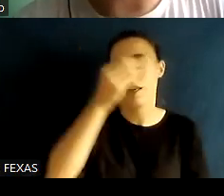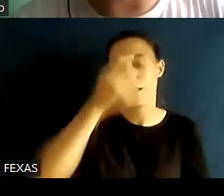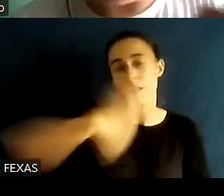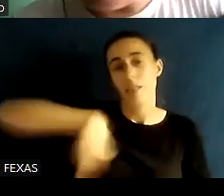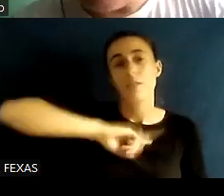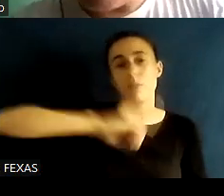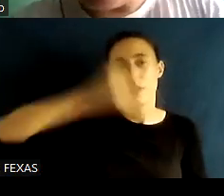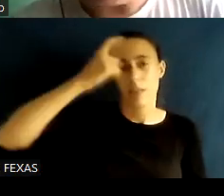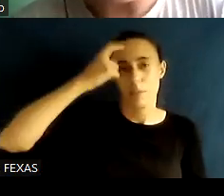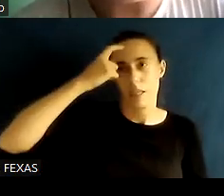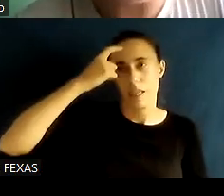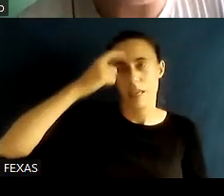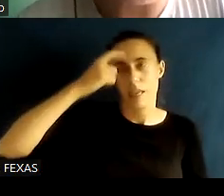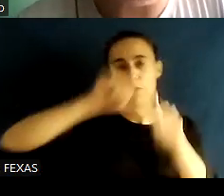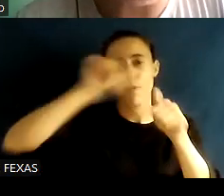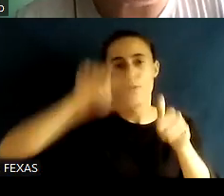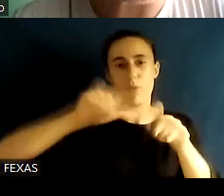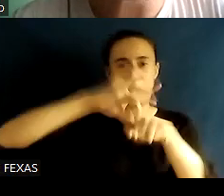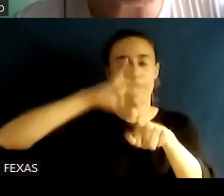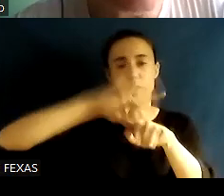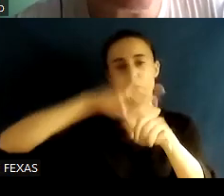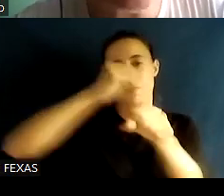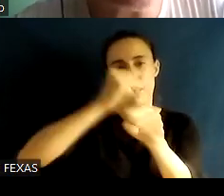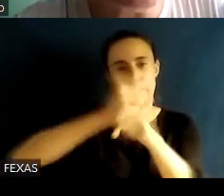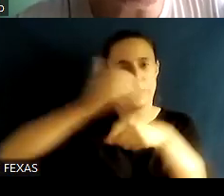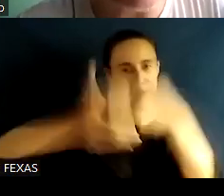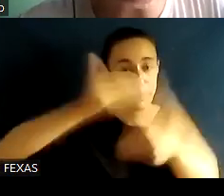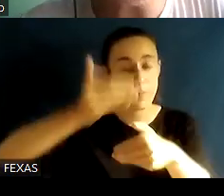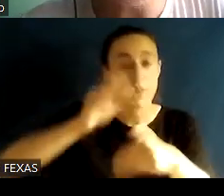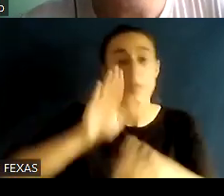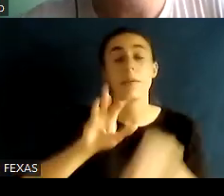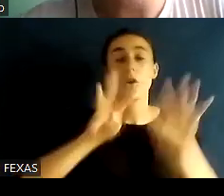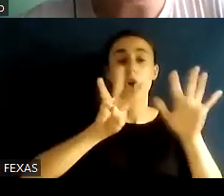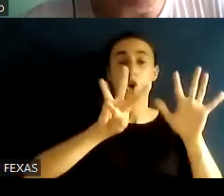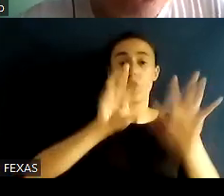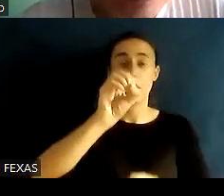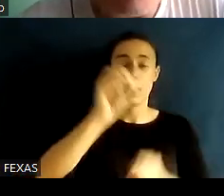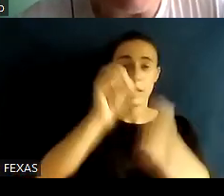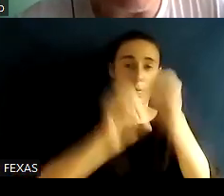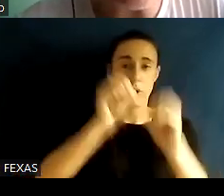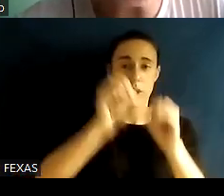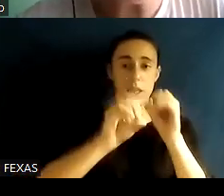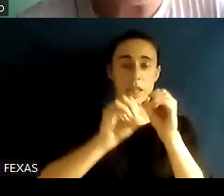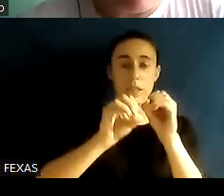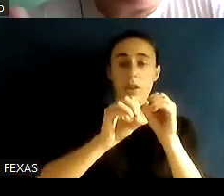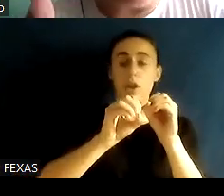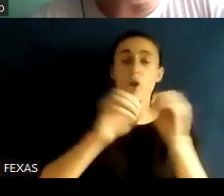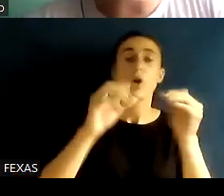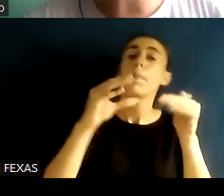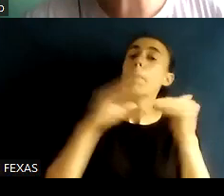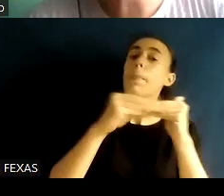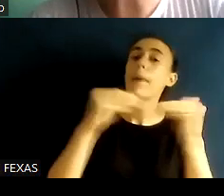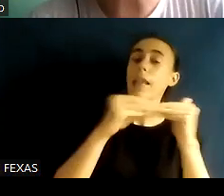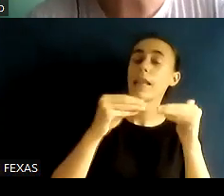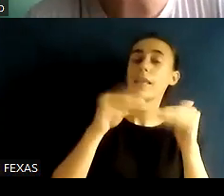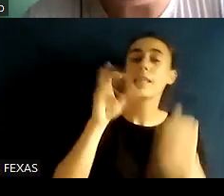manera patológica ya por el resto de nuestros días. Pero hasta en el 80% de los pacientes con un síndrome depresivo, completo o no,